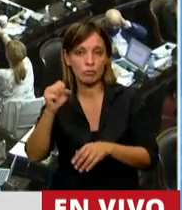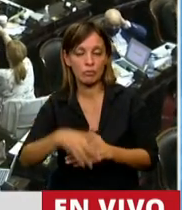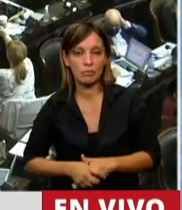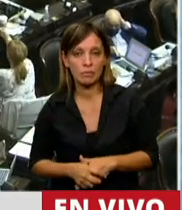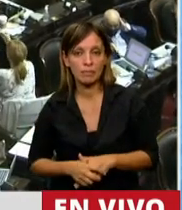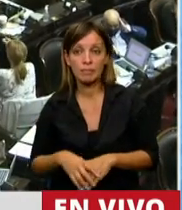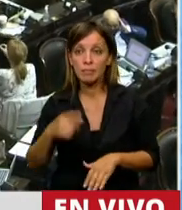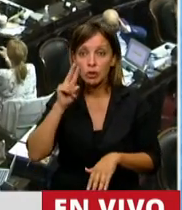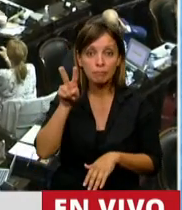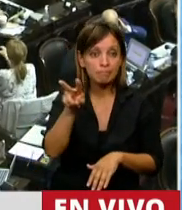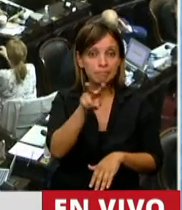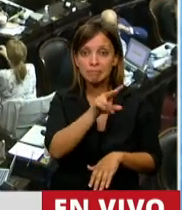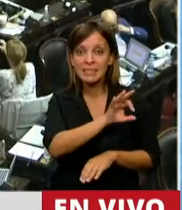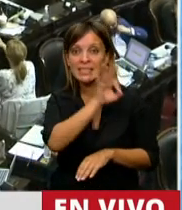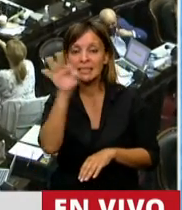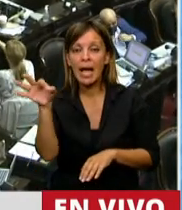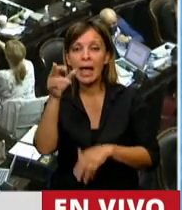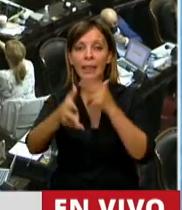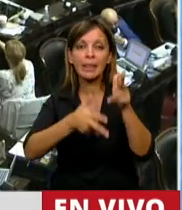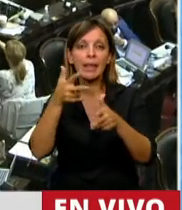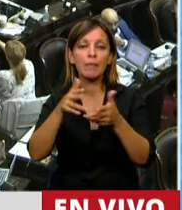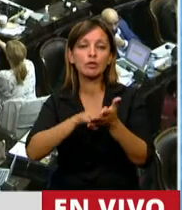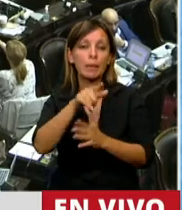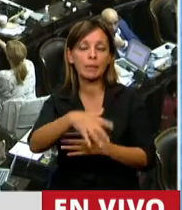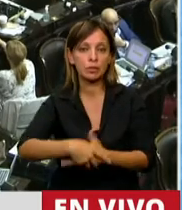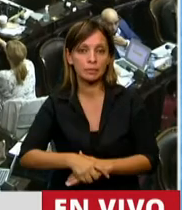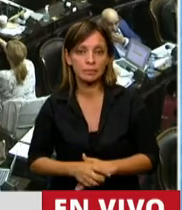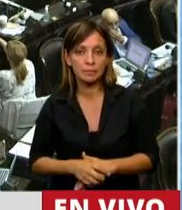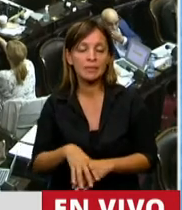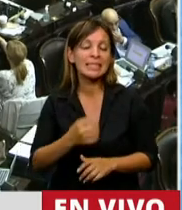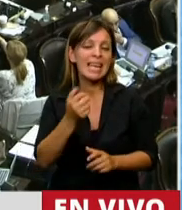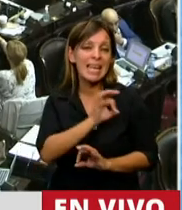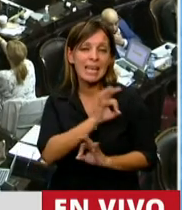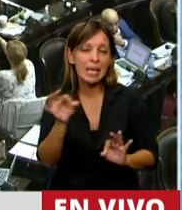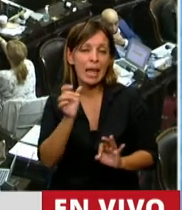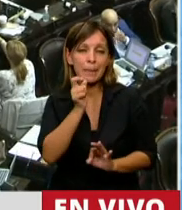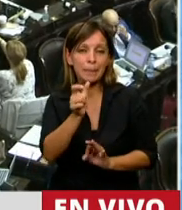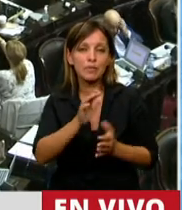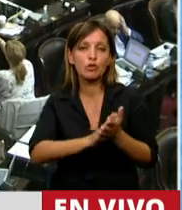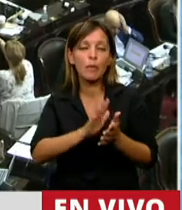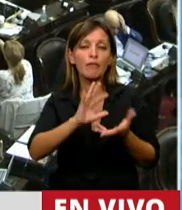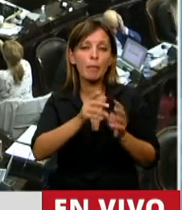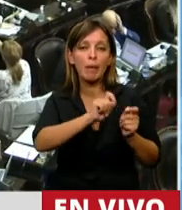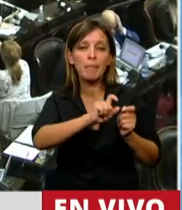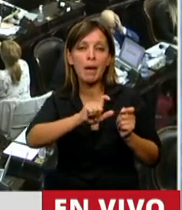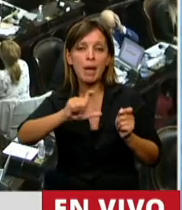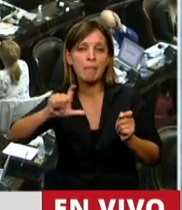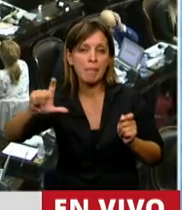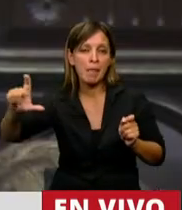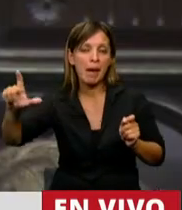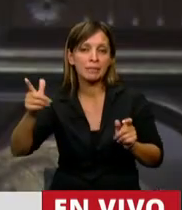Tampoco escuché una sola palabra al respecto de eso, ni una sola palabra respecto de cómo se ha incrementado la base